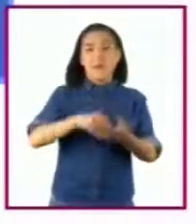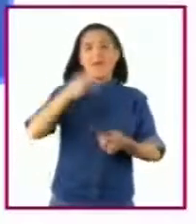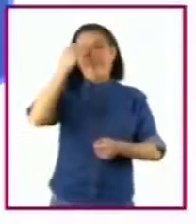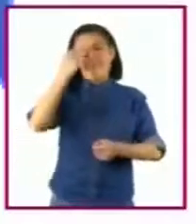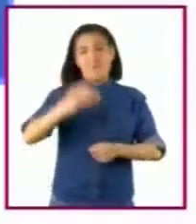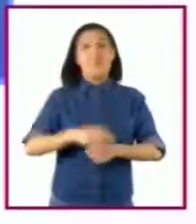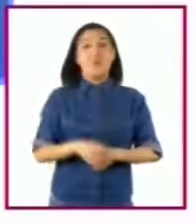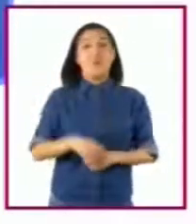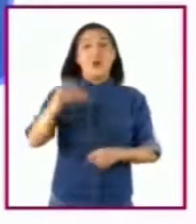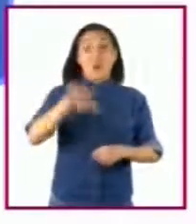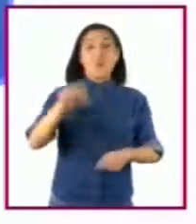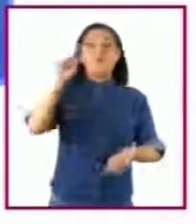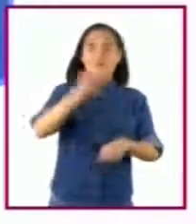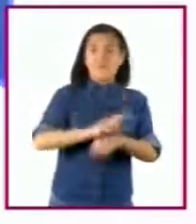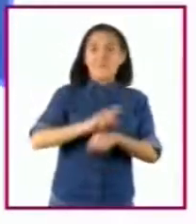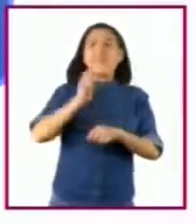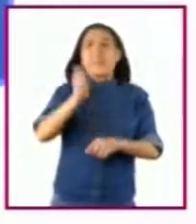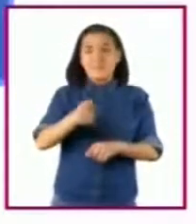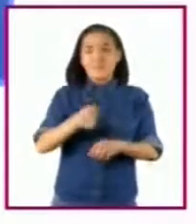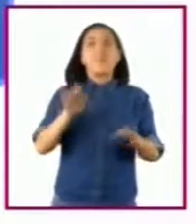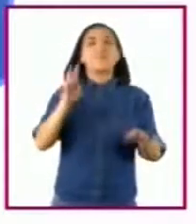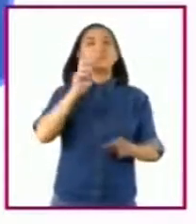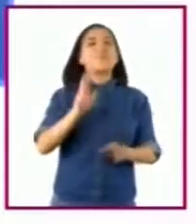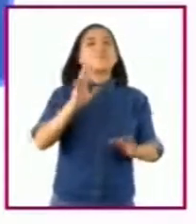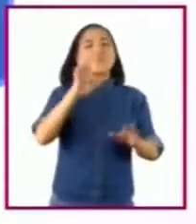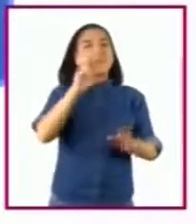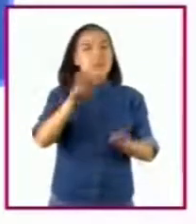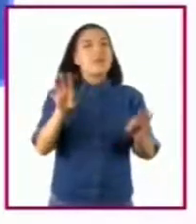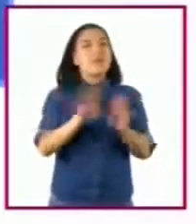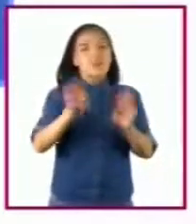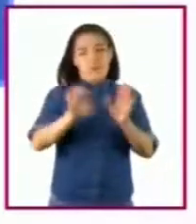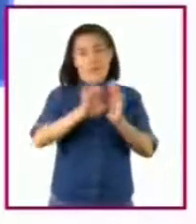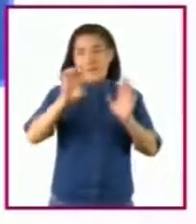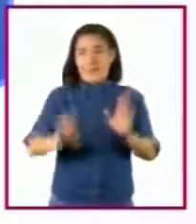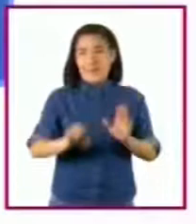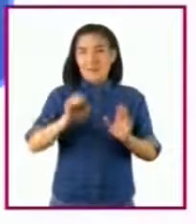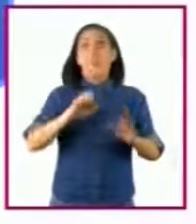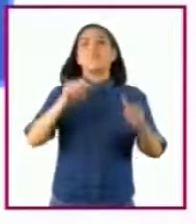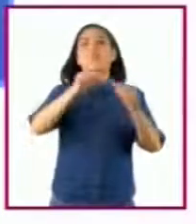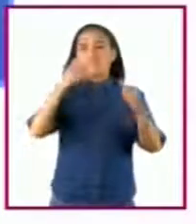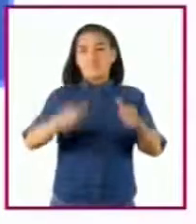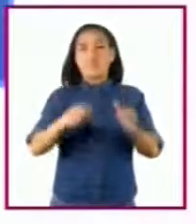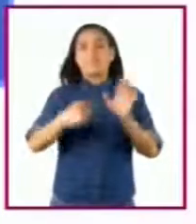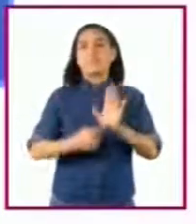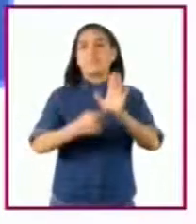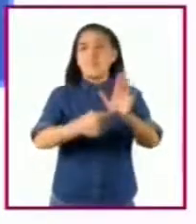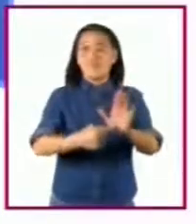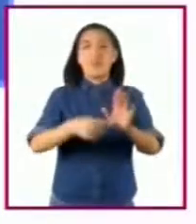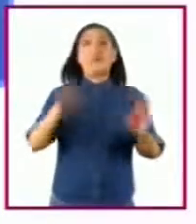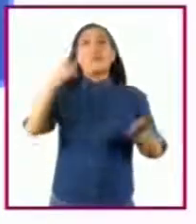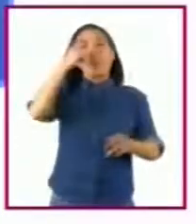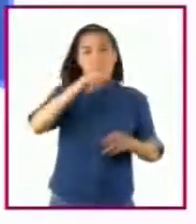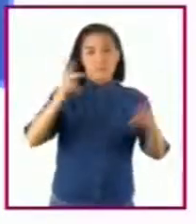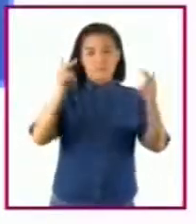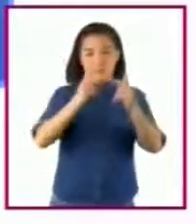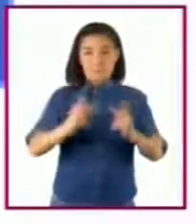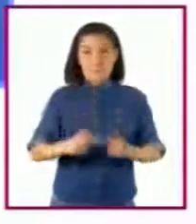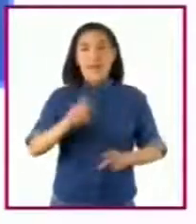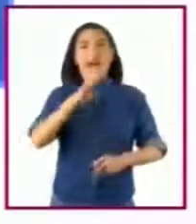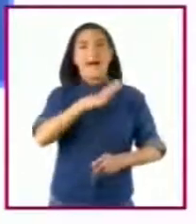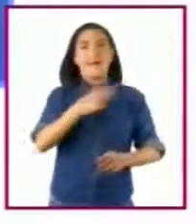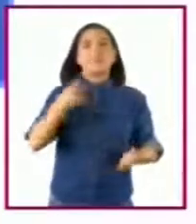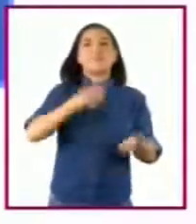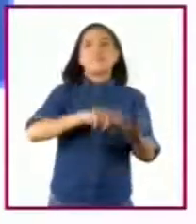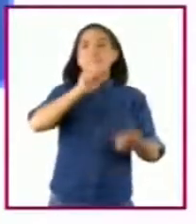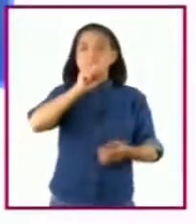El día de hoy, nuestro propósito será mirar ejemplos de distintas producciones artísticas para comparar los elementos que tienen en común y